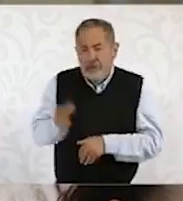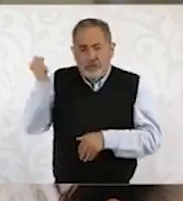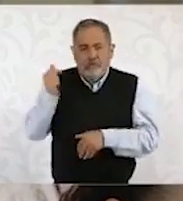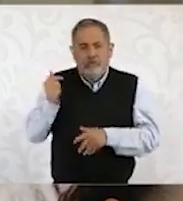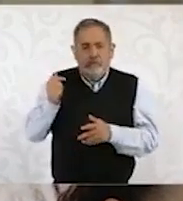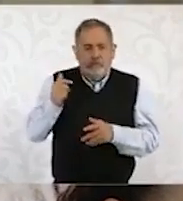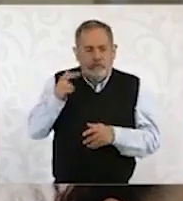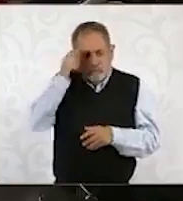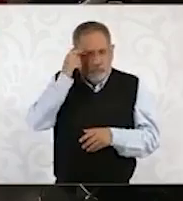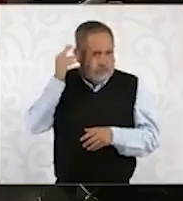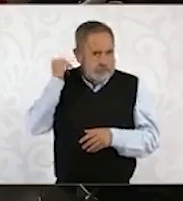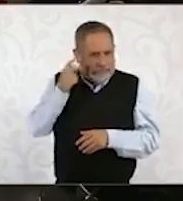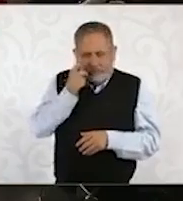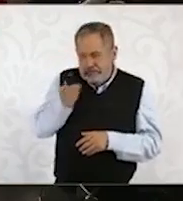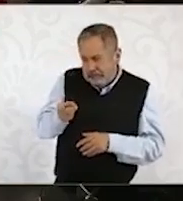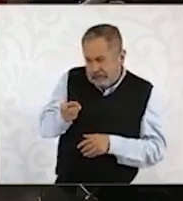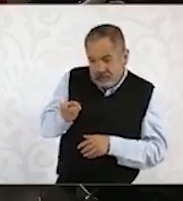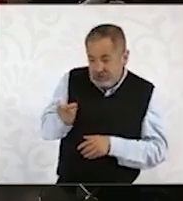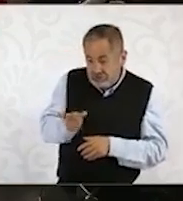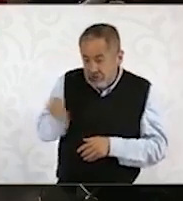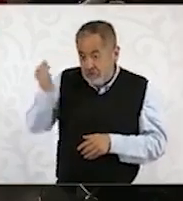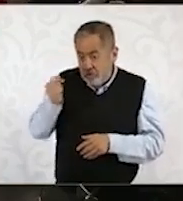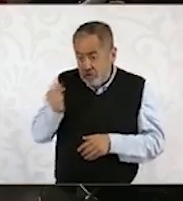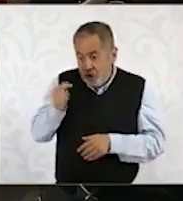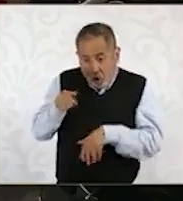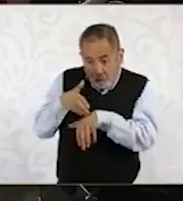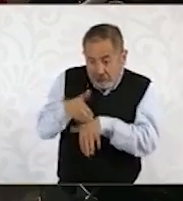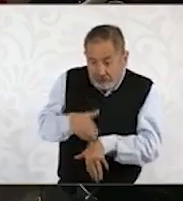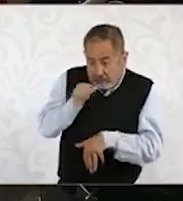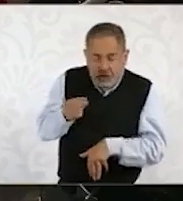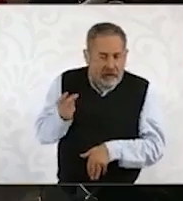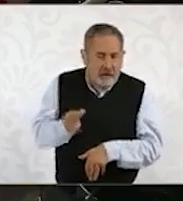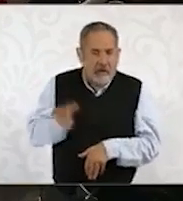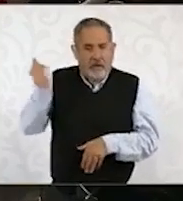se decía antes, de la orden, y si no se cumple, se le corre.